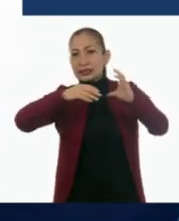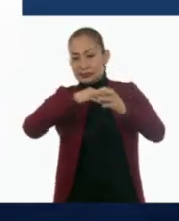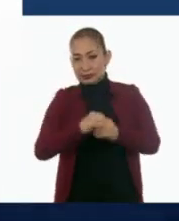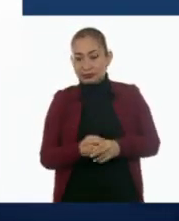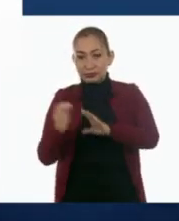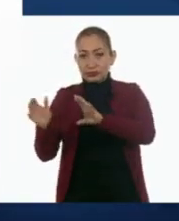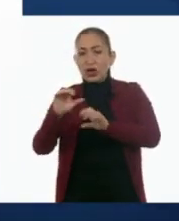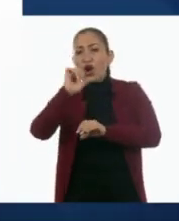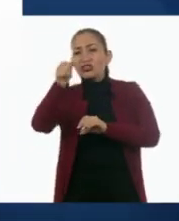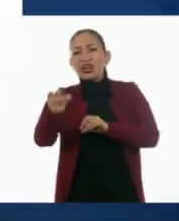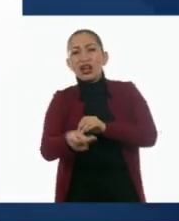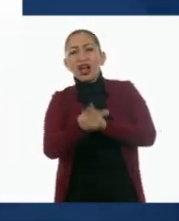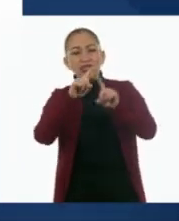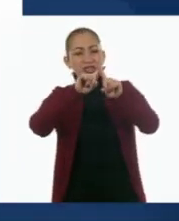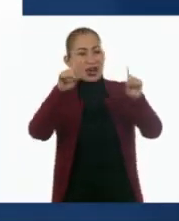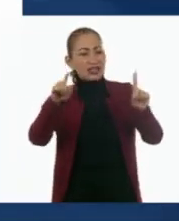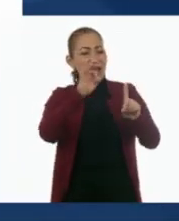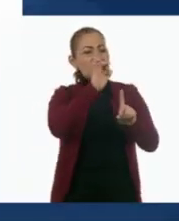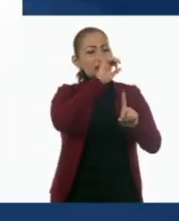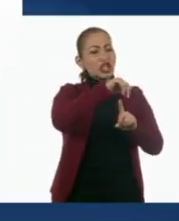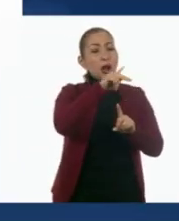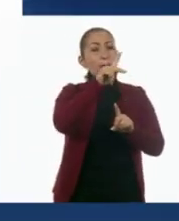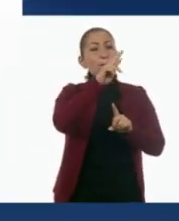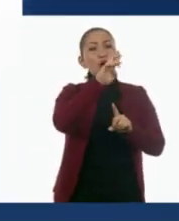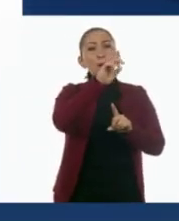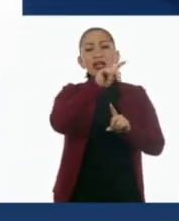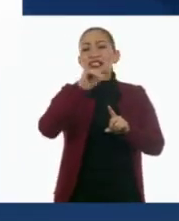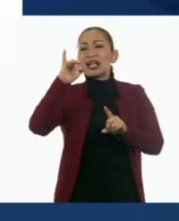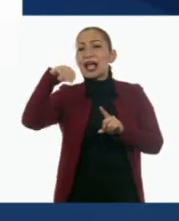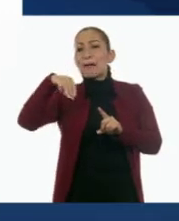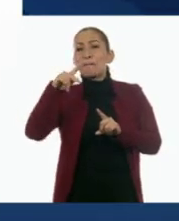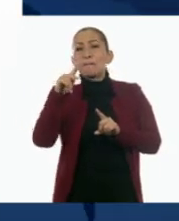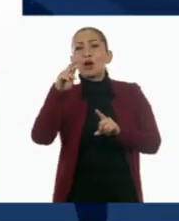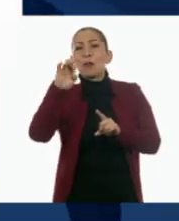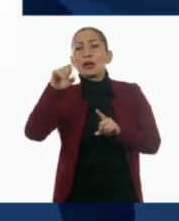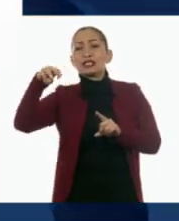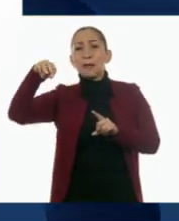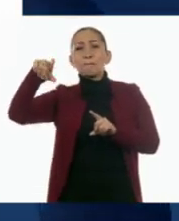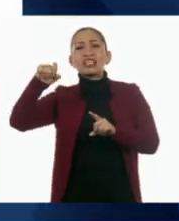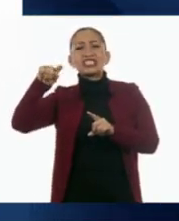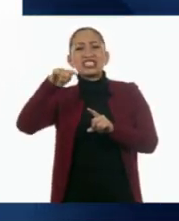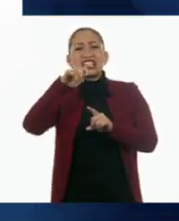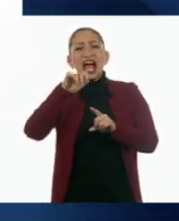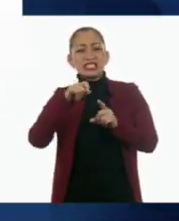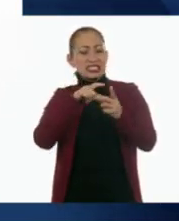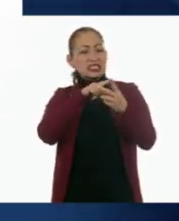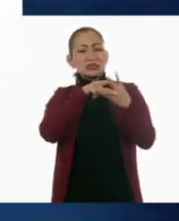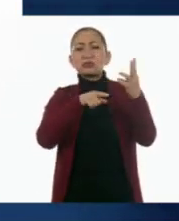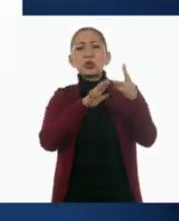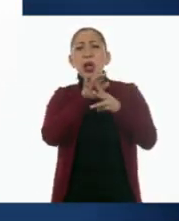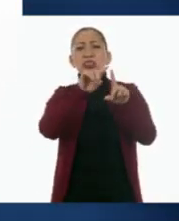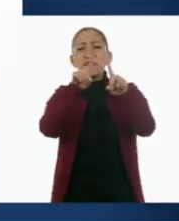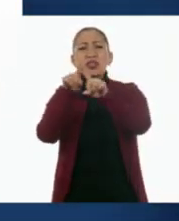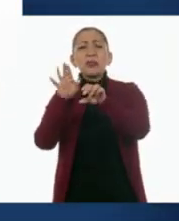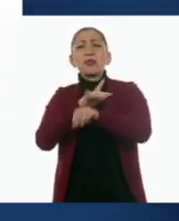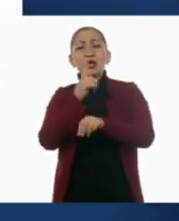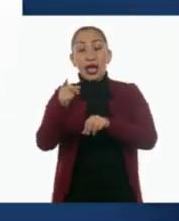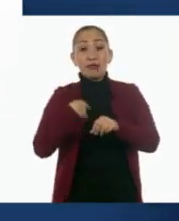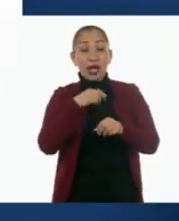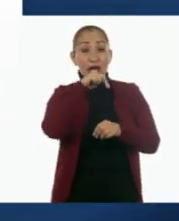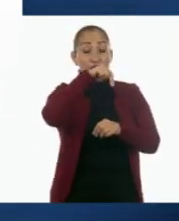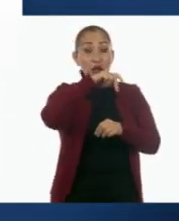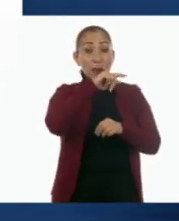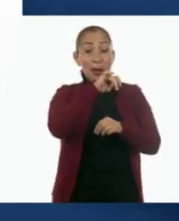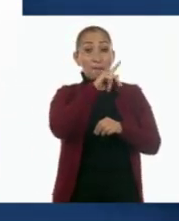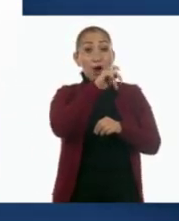que ¿cuál es la diferencia entre las fracciones propias, impropias y mixtas? Las propias, recuerden que es donde el numerador